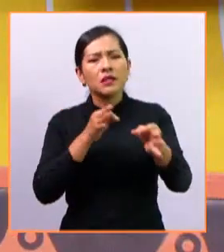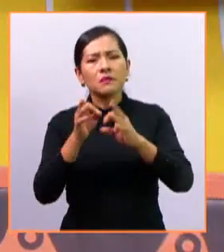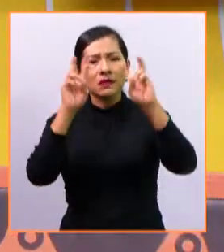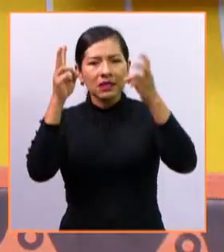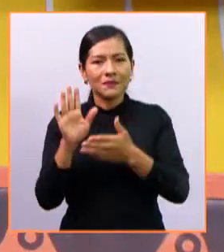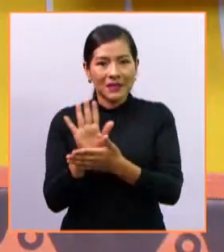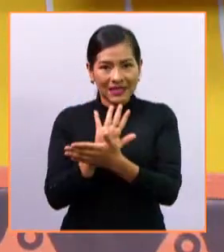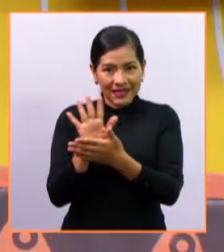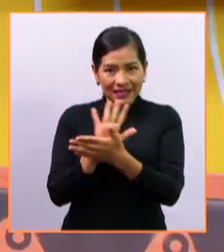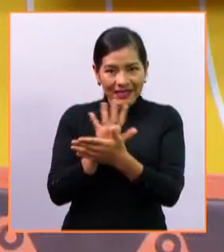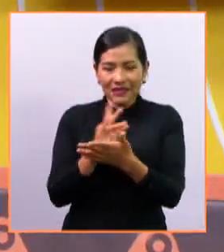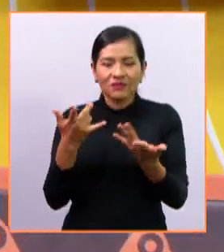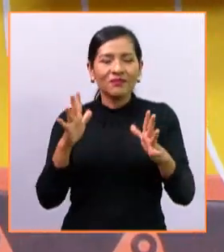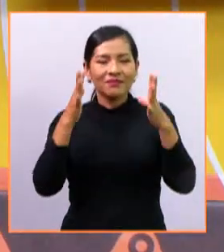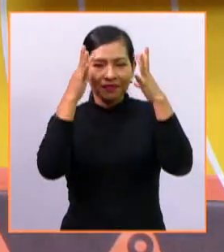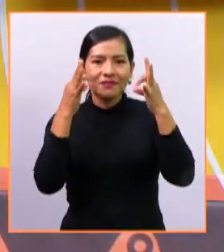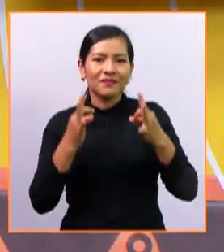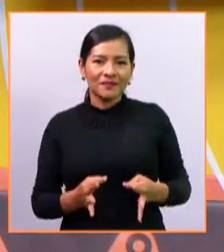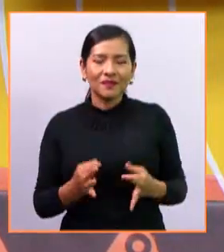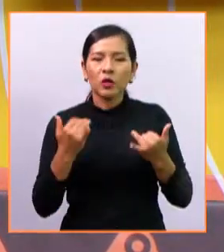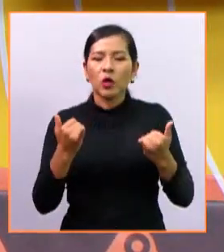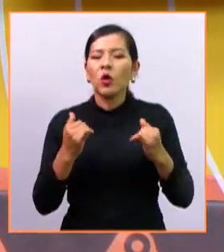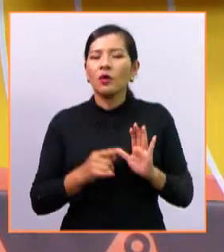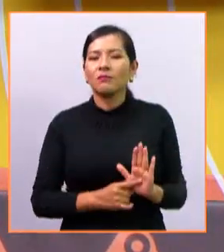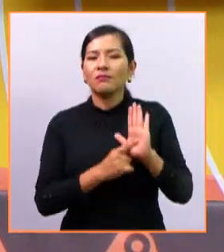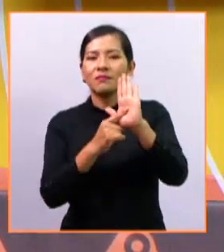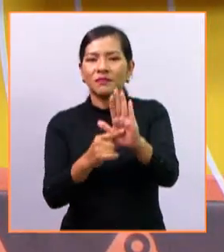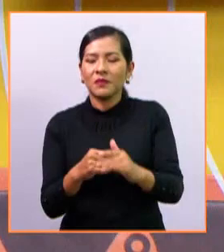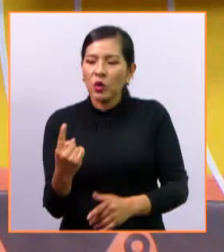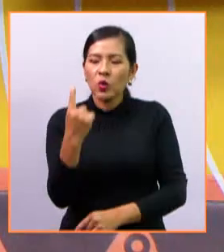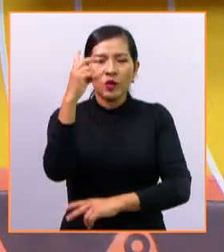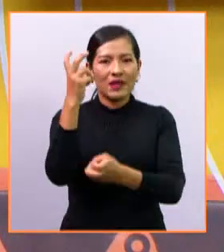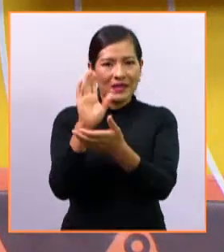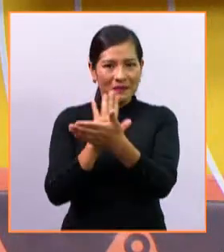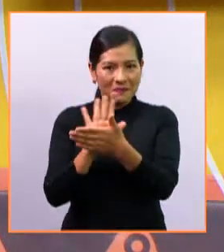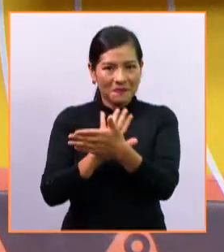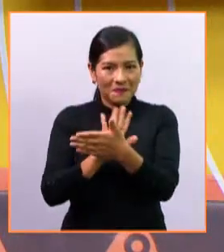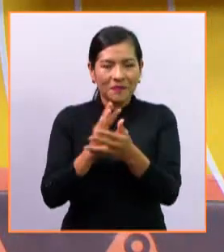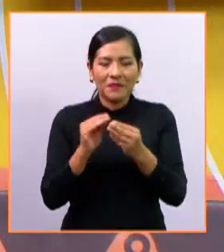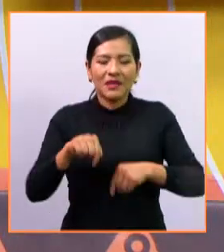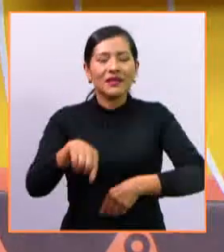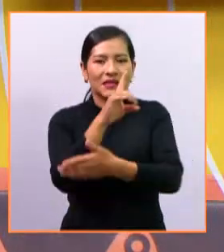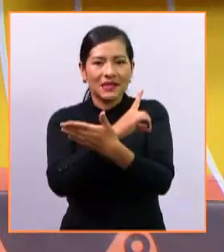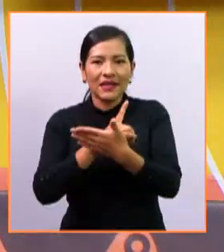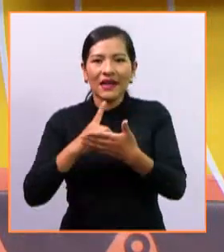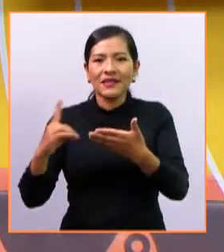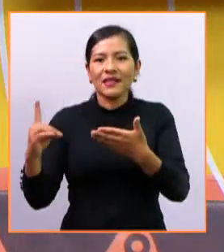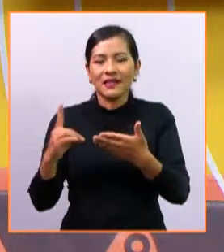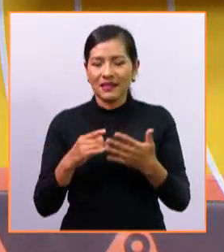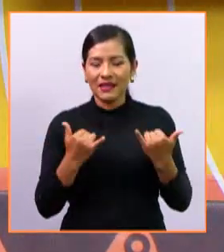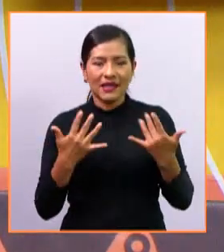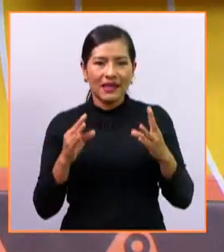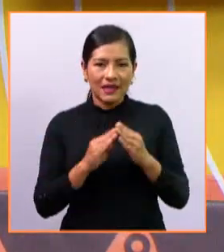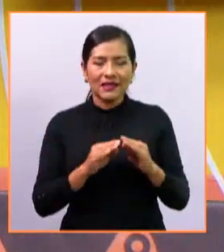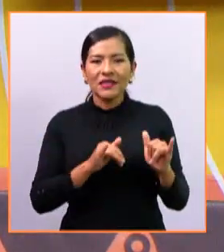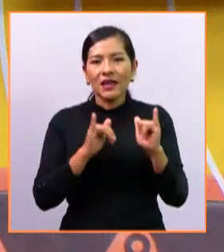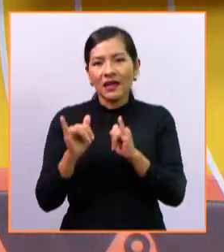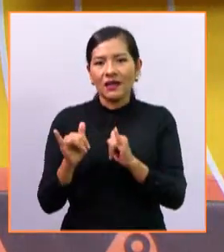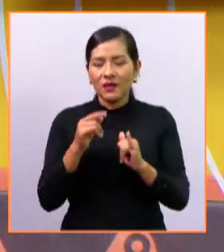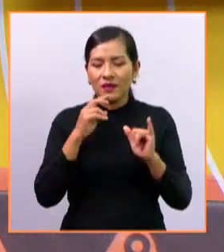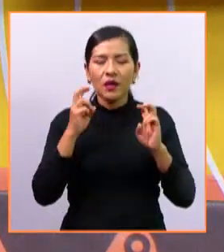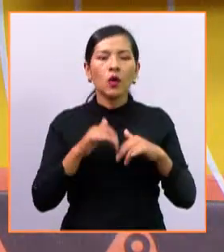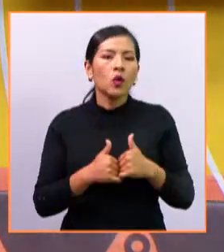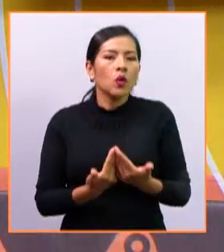productor, ha decidido estrenar una de sus películas justamente esta semana. Estamos hablando de la película